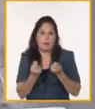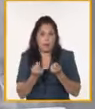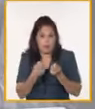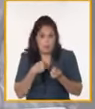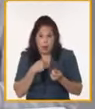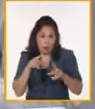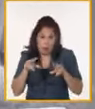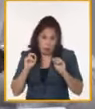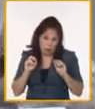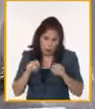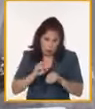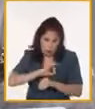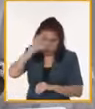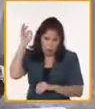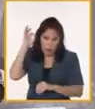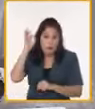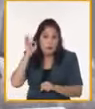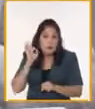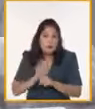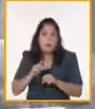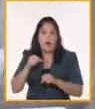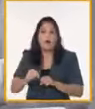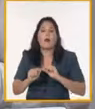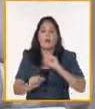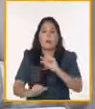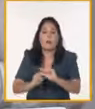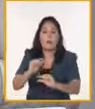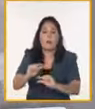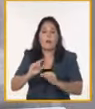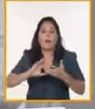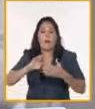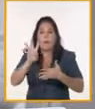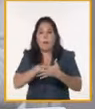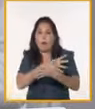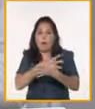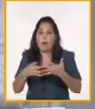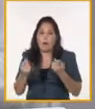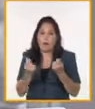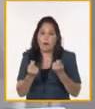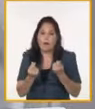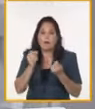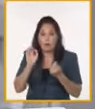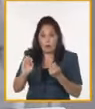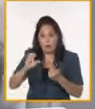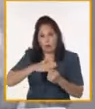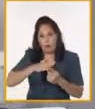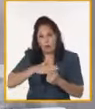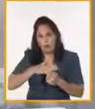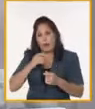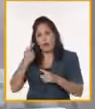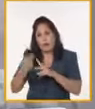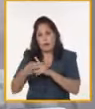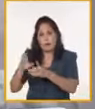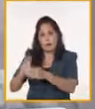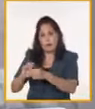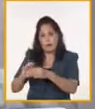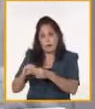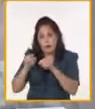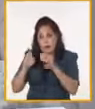una cosa novedosa si empezamos ahora a construir los modelos de planificación para ese sector Y a eso hay que ponerle mucha